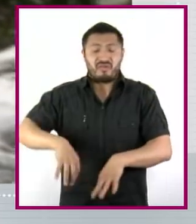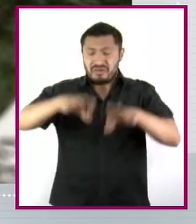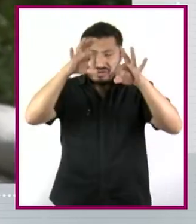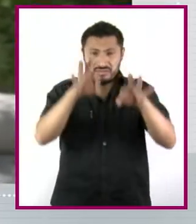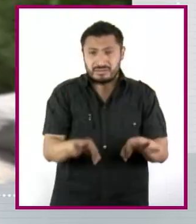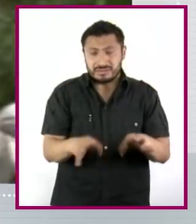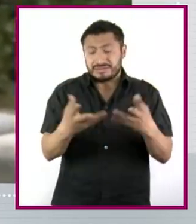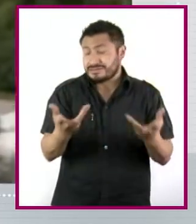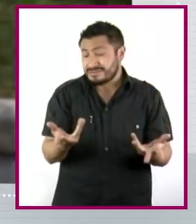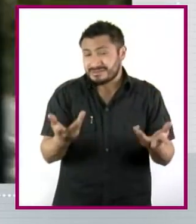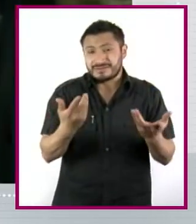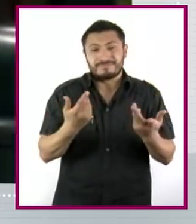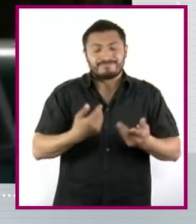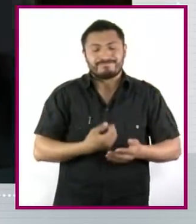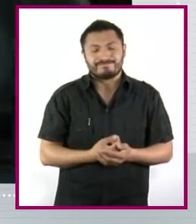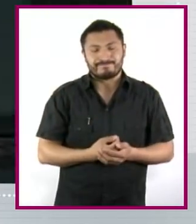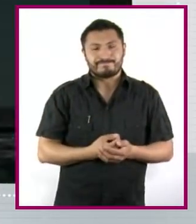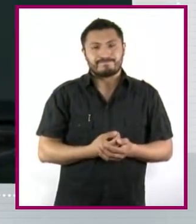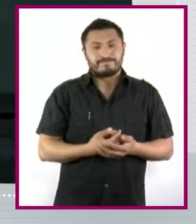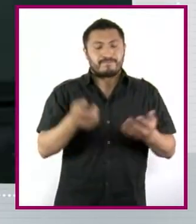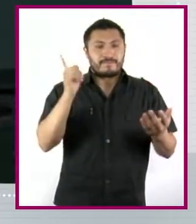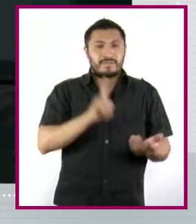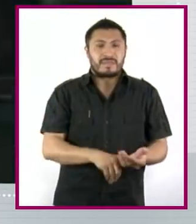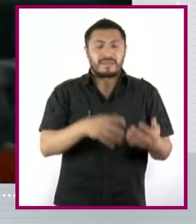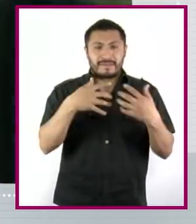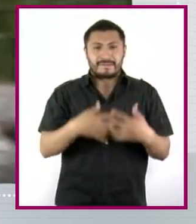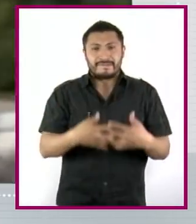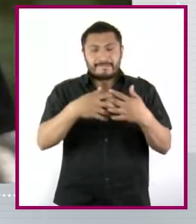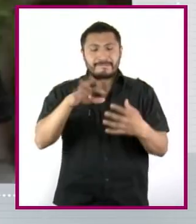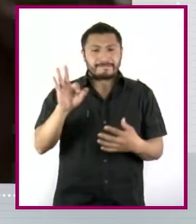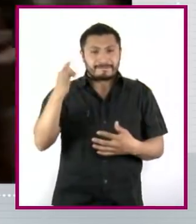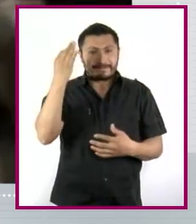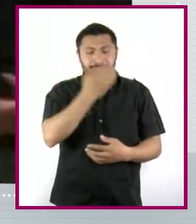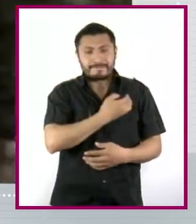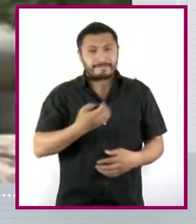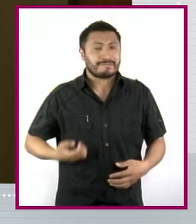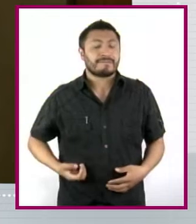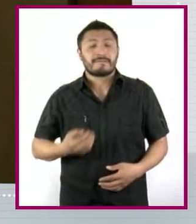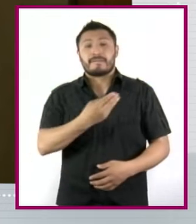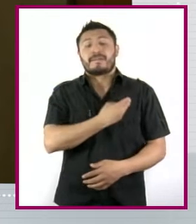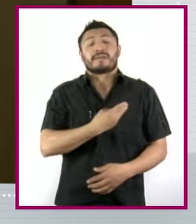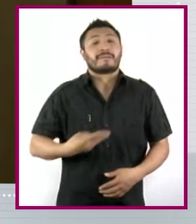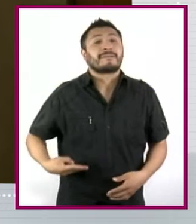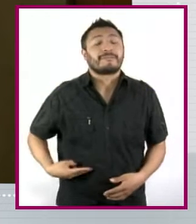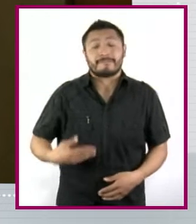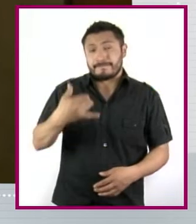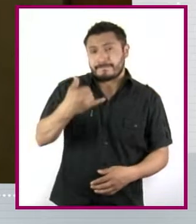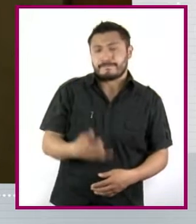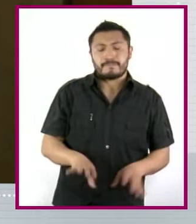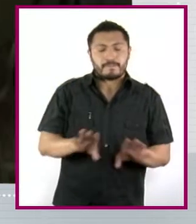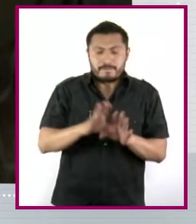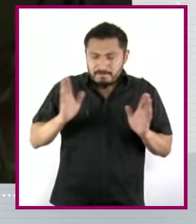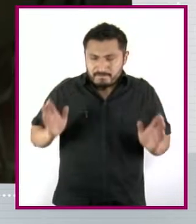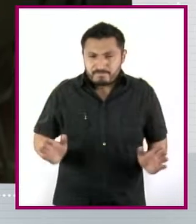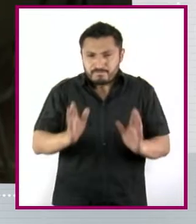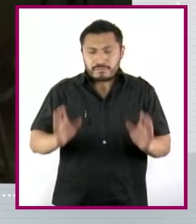formales, del sistema federal, estatal y municipal, y un